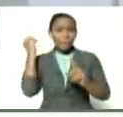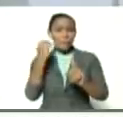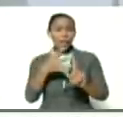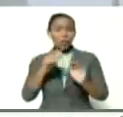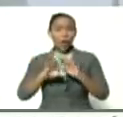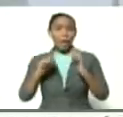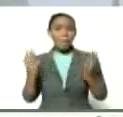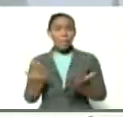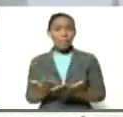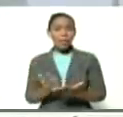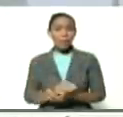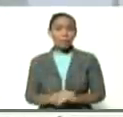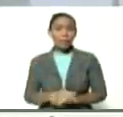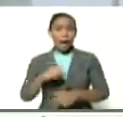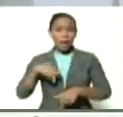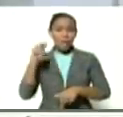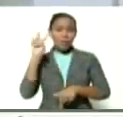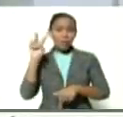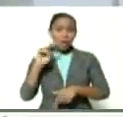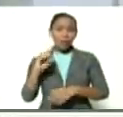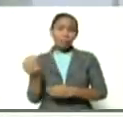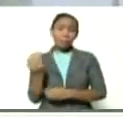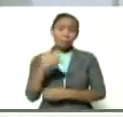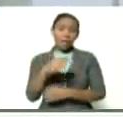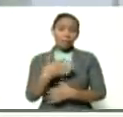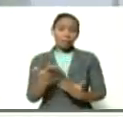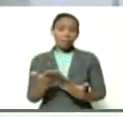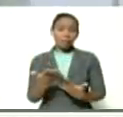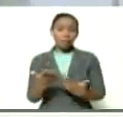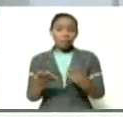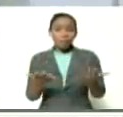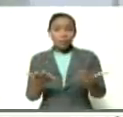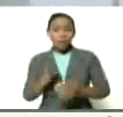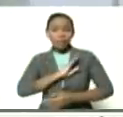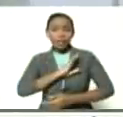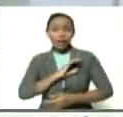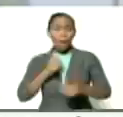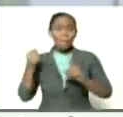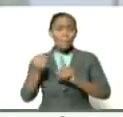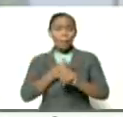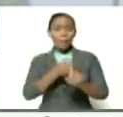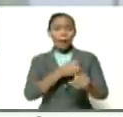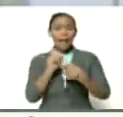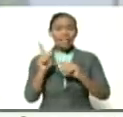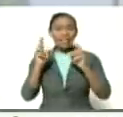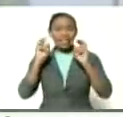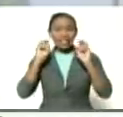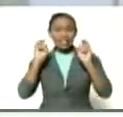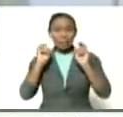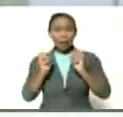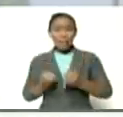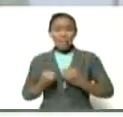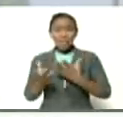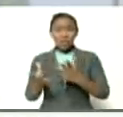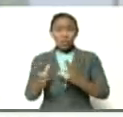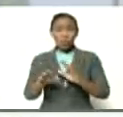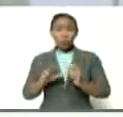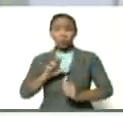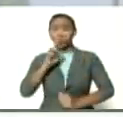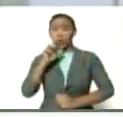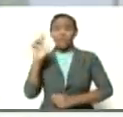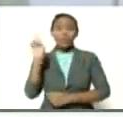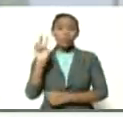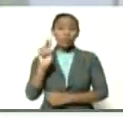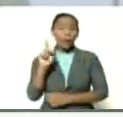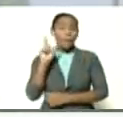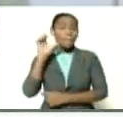pandemia en Venezuela, donde además de tener que combatir con este terrible virus, Venezuela es un